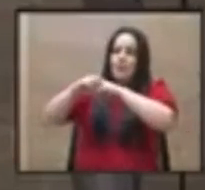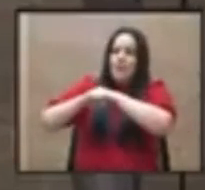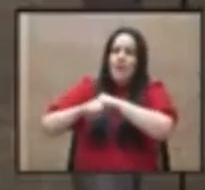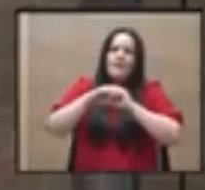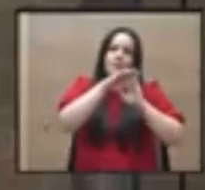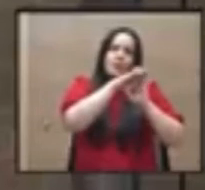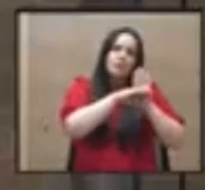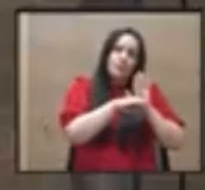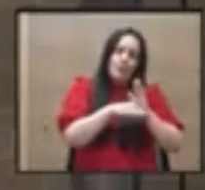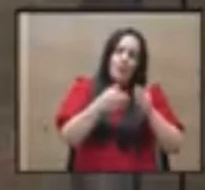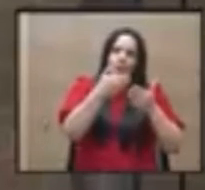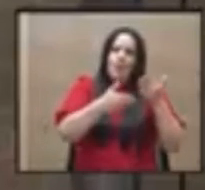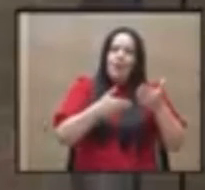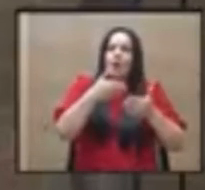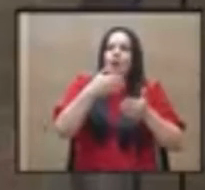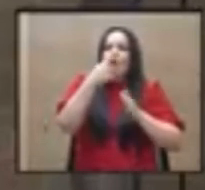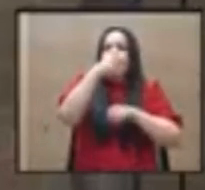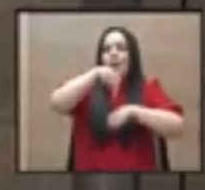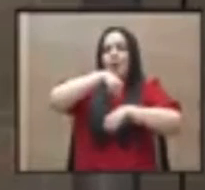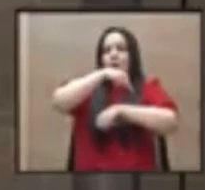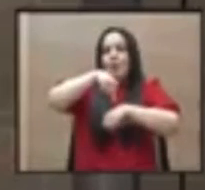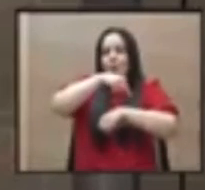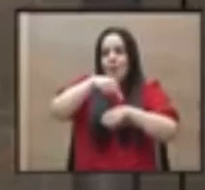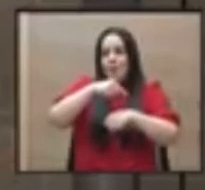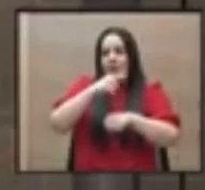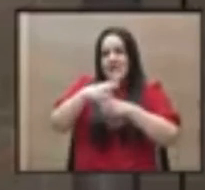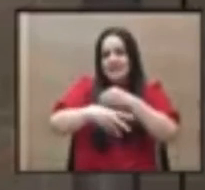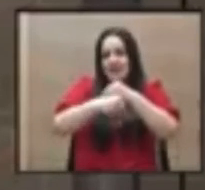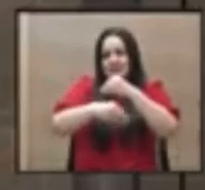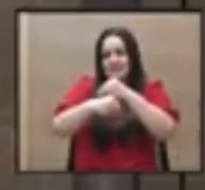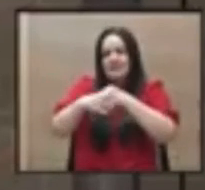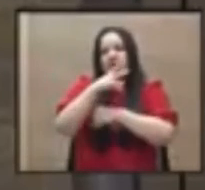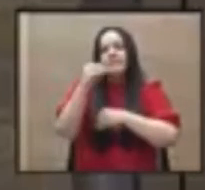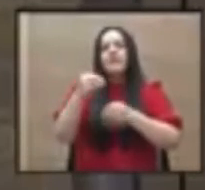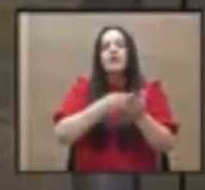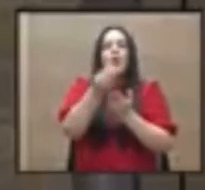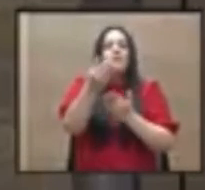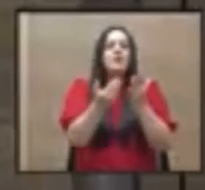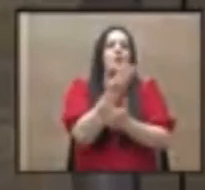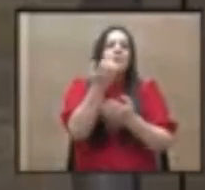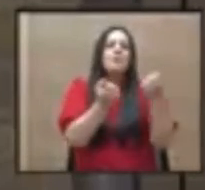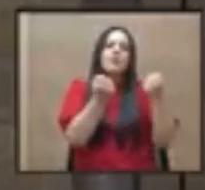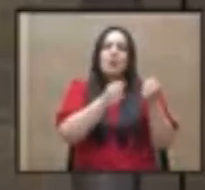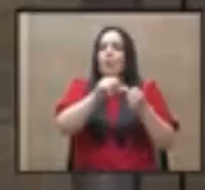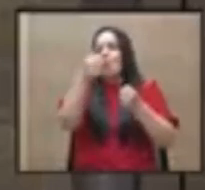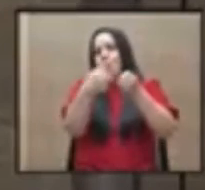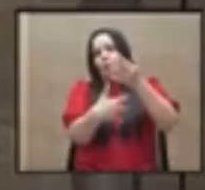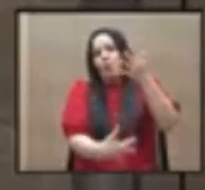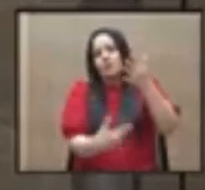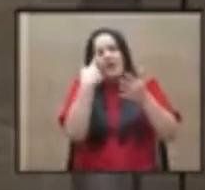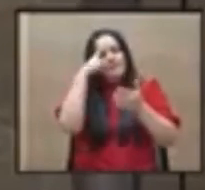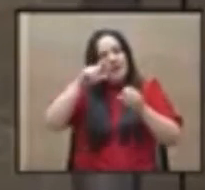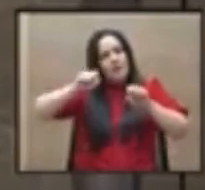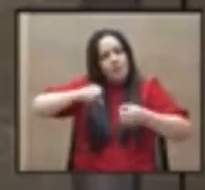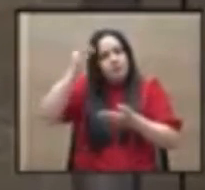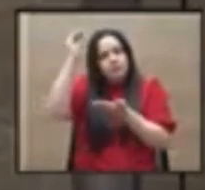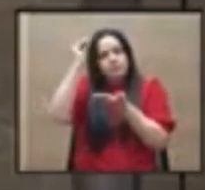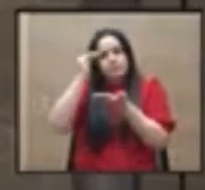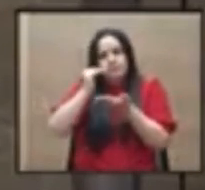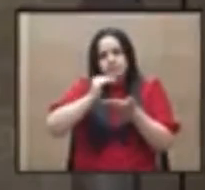y también compras de nuevos vehículos, por ejemplo, entre otros, con la idea de suprimir gastos superfluos que